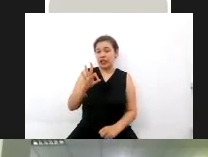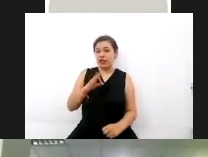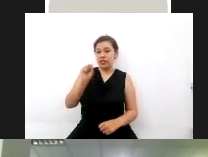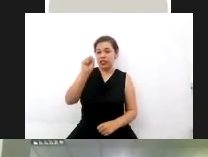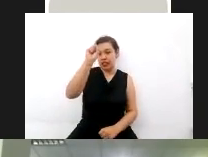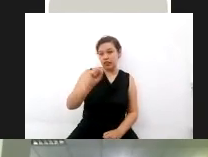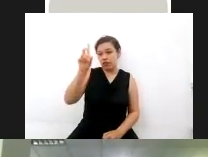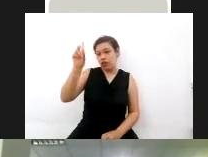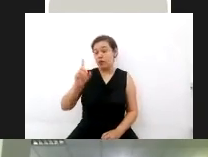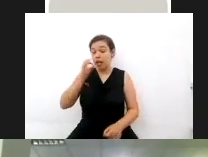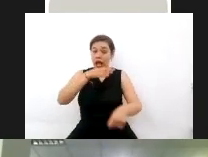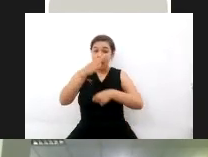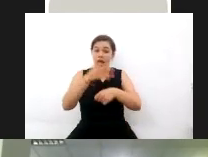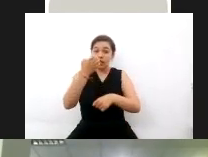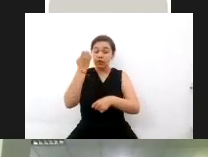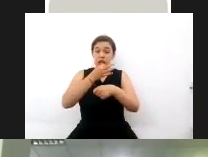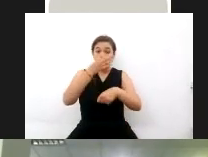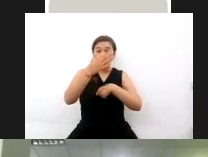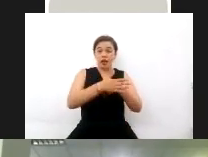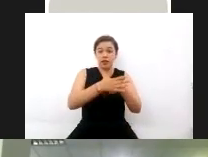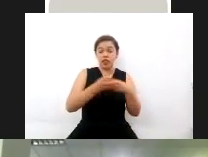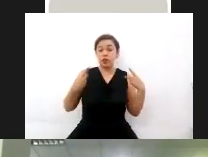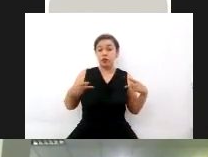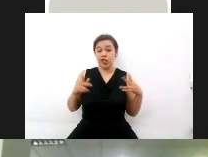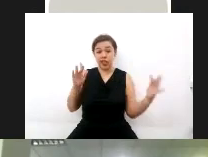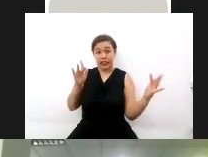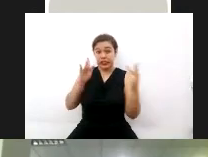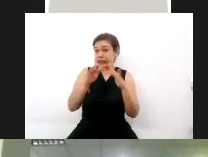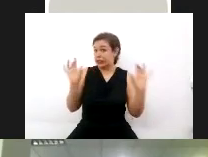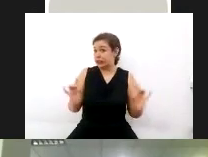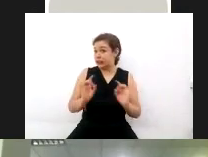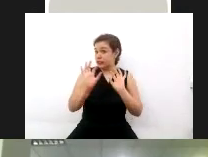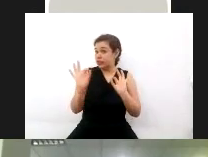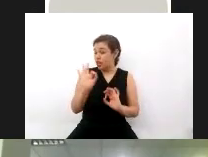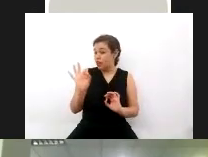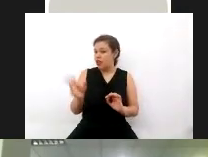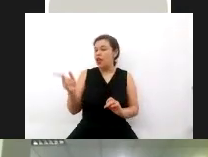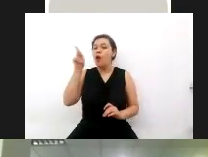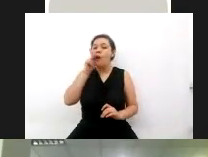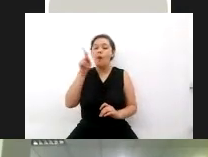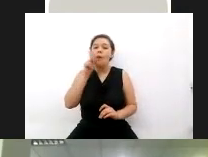avisar a la escuela para que las personas que estuvieron en contacto se hagan la prueba.